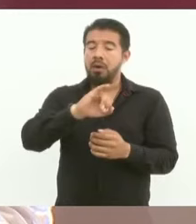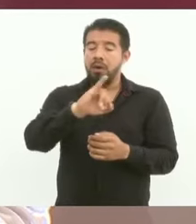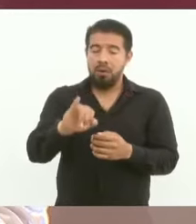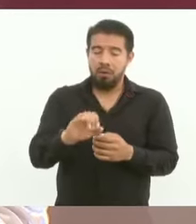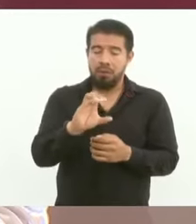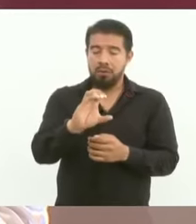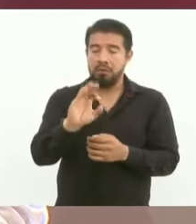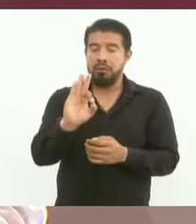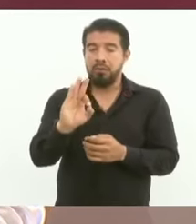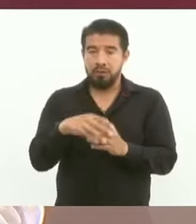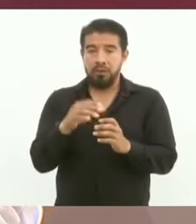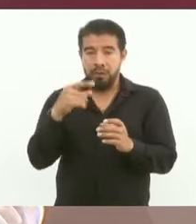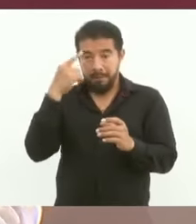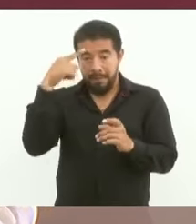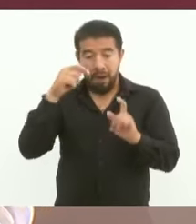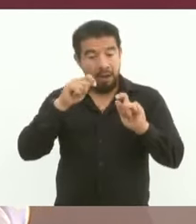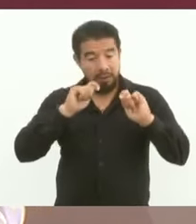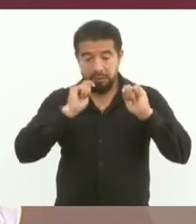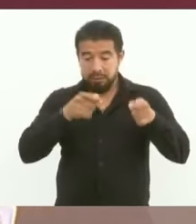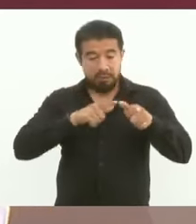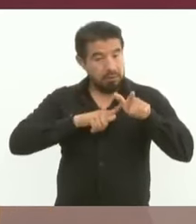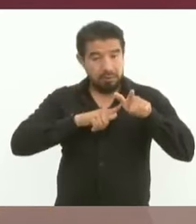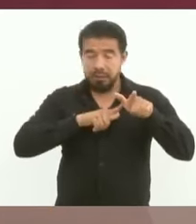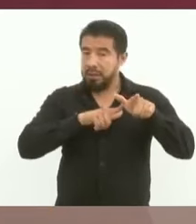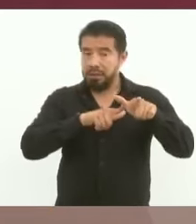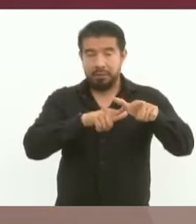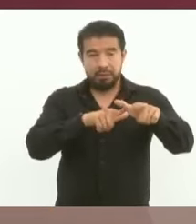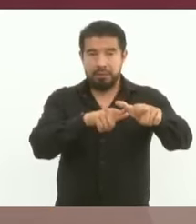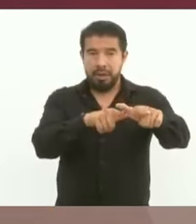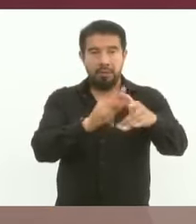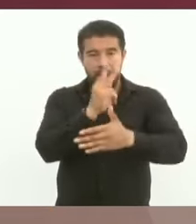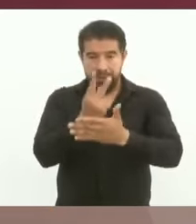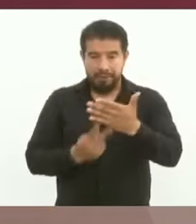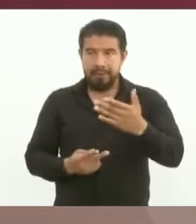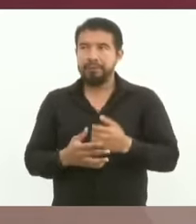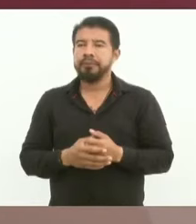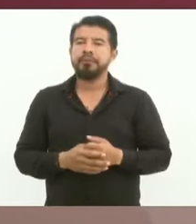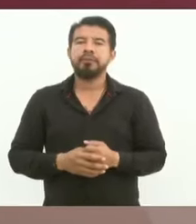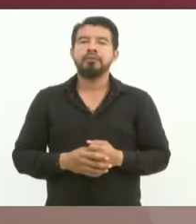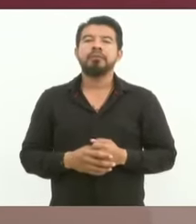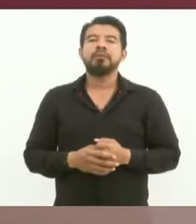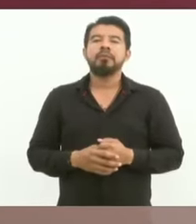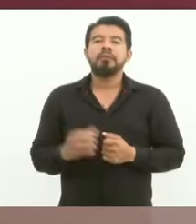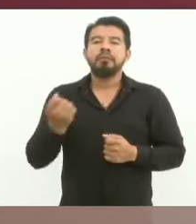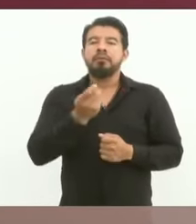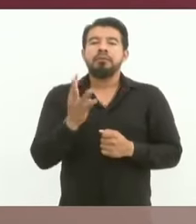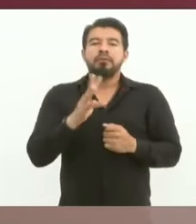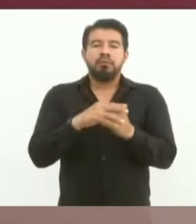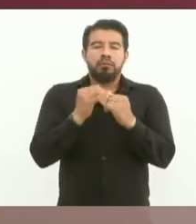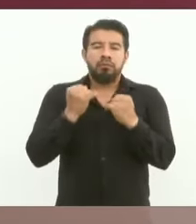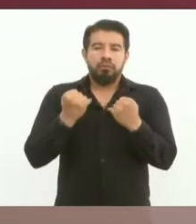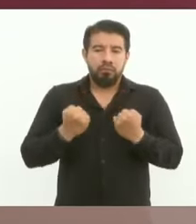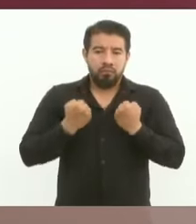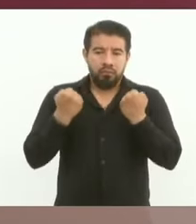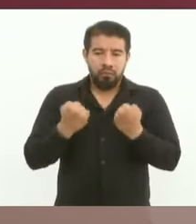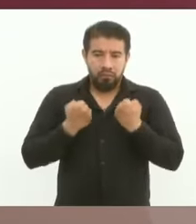importante, para que los jóvenes los jóvenes que no